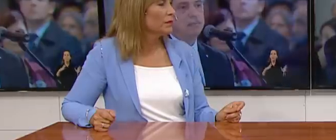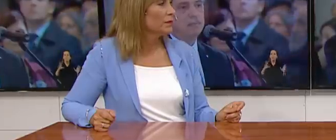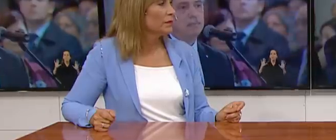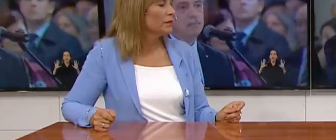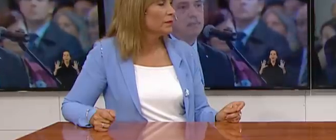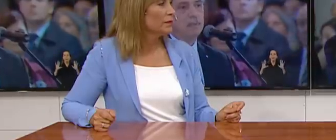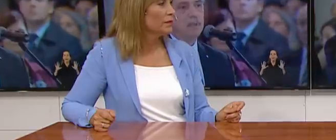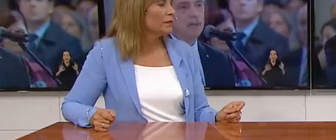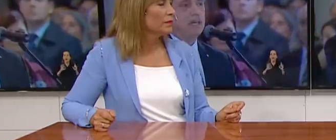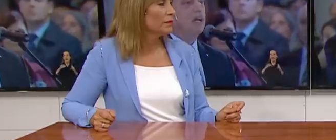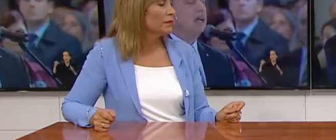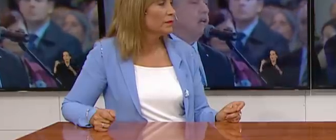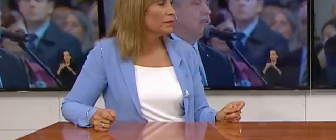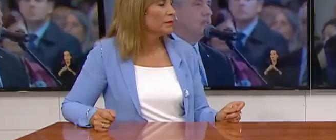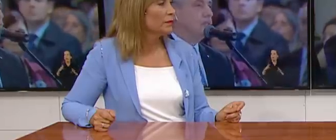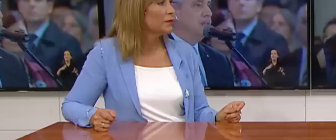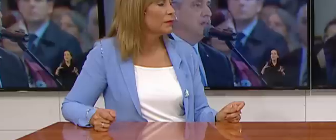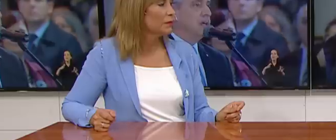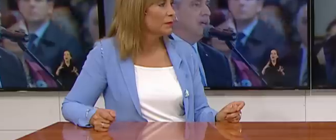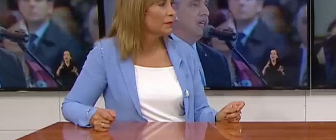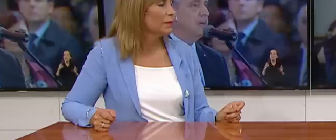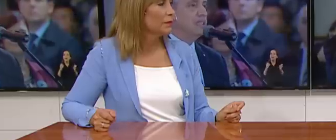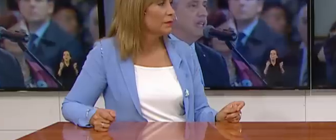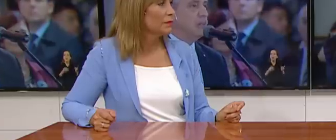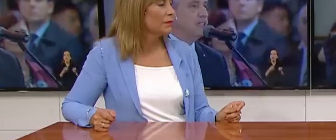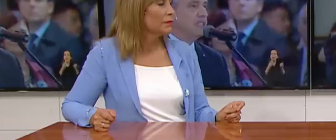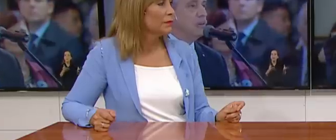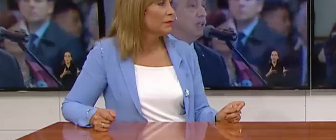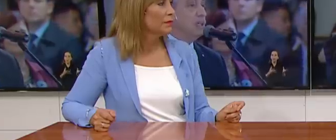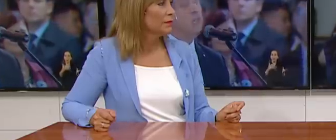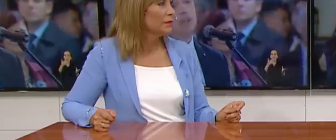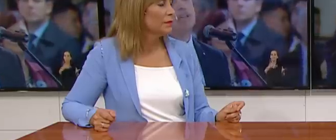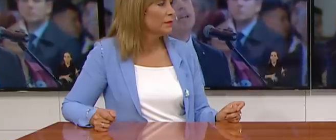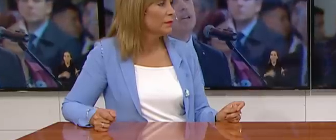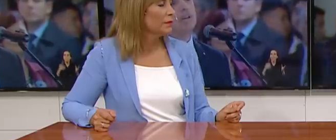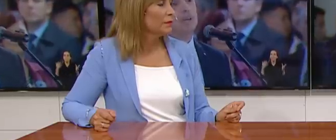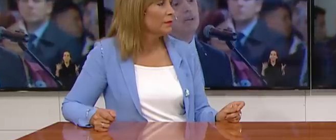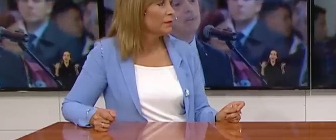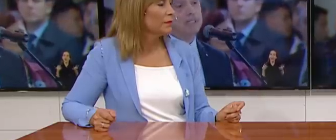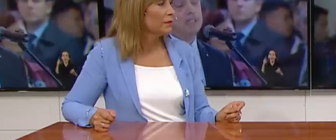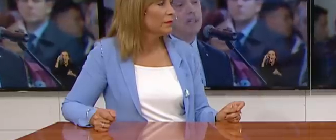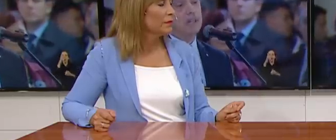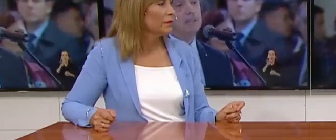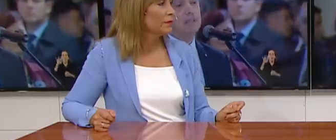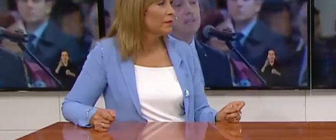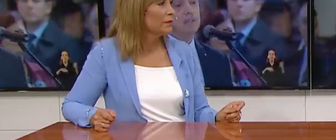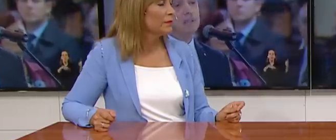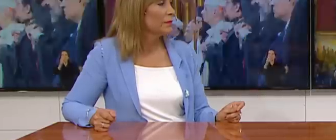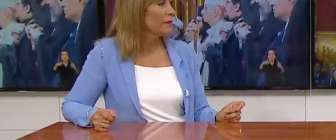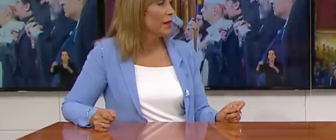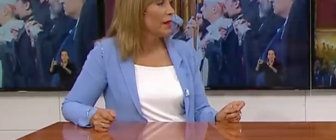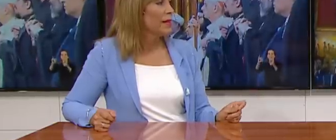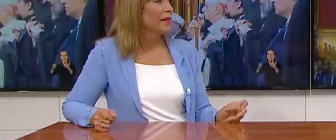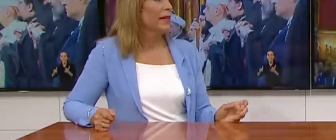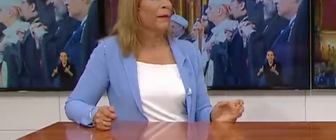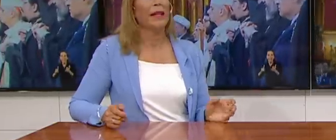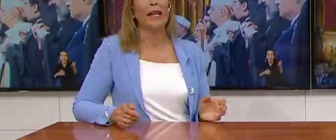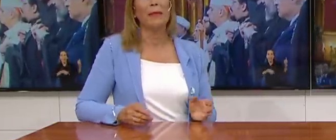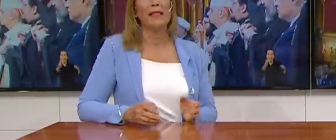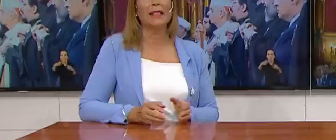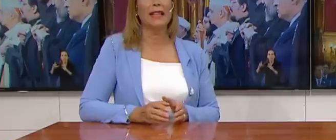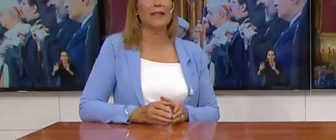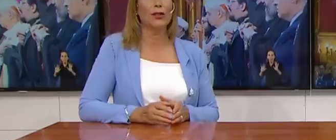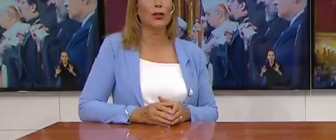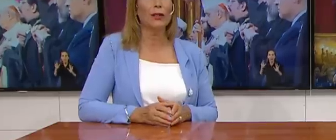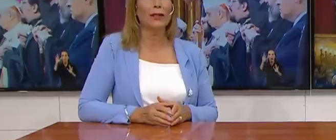en el acto ahí en Plaza de Mayo del kirchnerismo con la vicepresidenta Cristina Kirchner como única oradora. El presidente no va a estar. Sí, a ver,